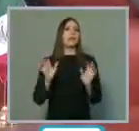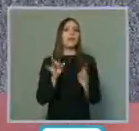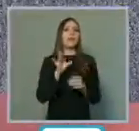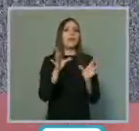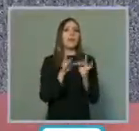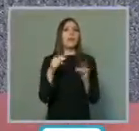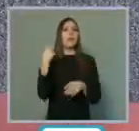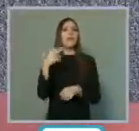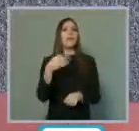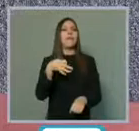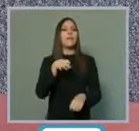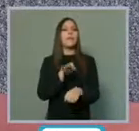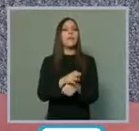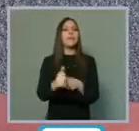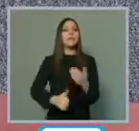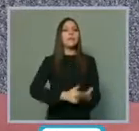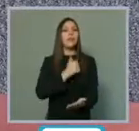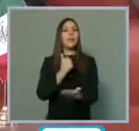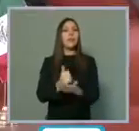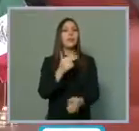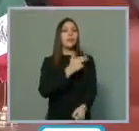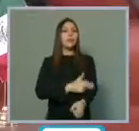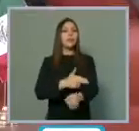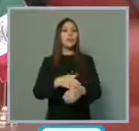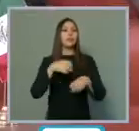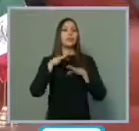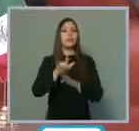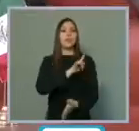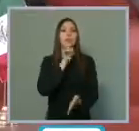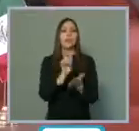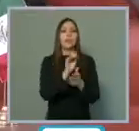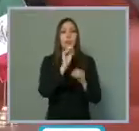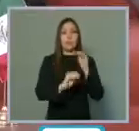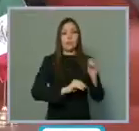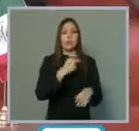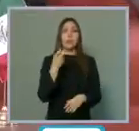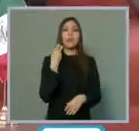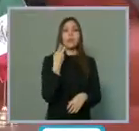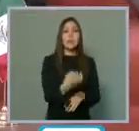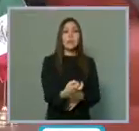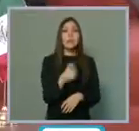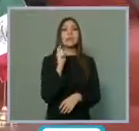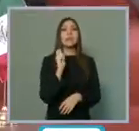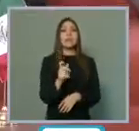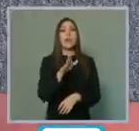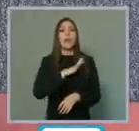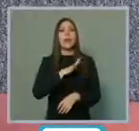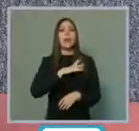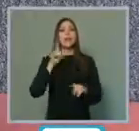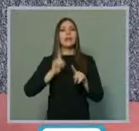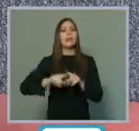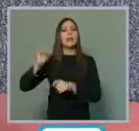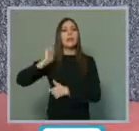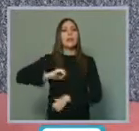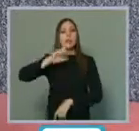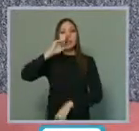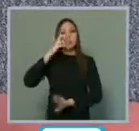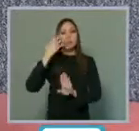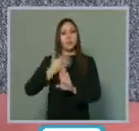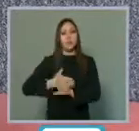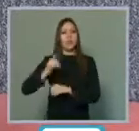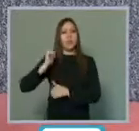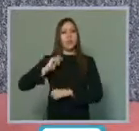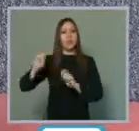se llama Defensoría Ciudadana y de Procesos Democráticos. Esa defensoría tiene que tener un titular que tendrá que nombrar en su